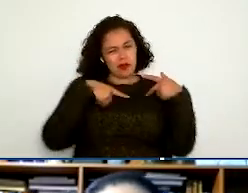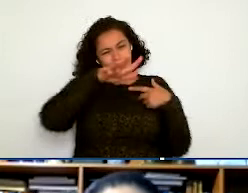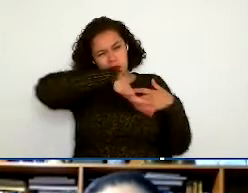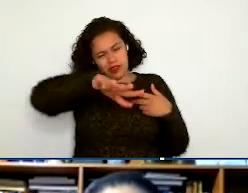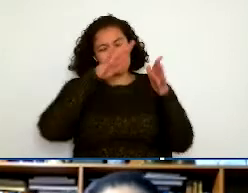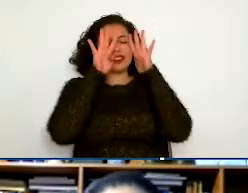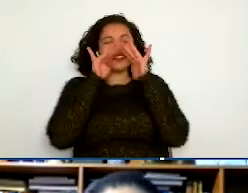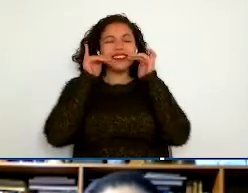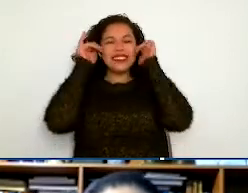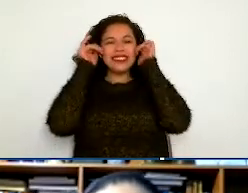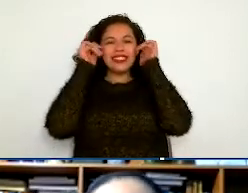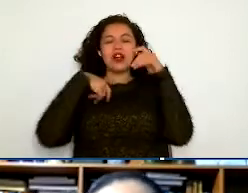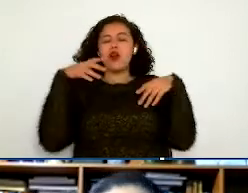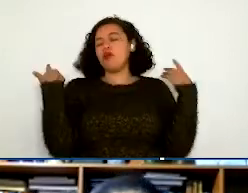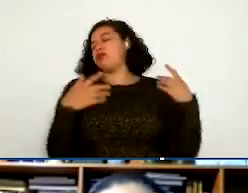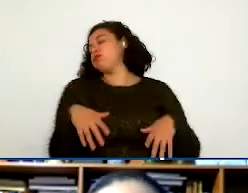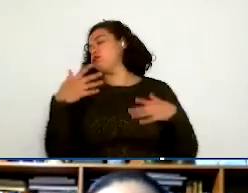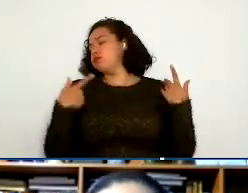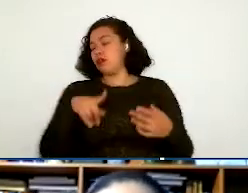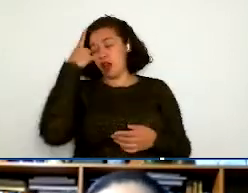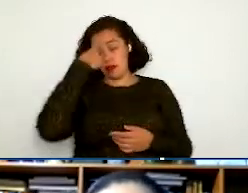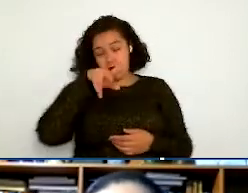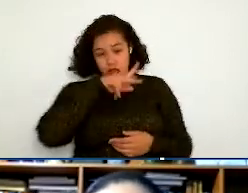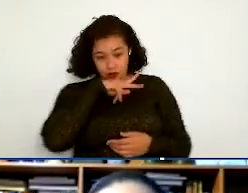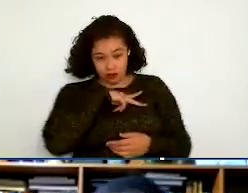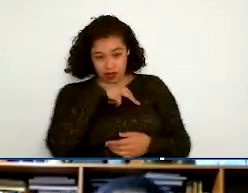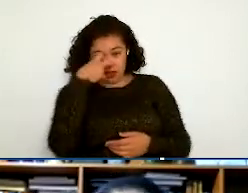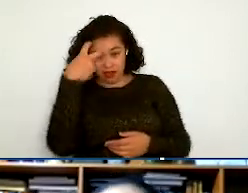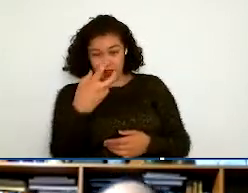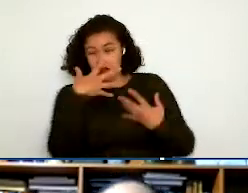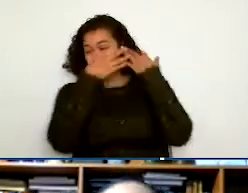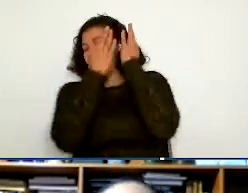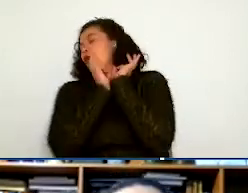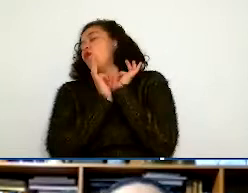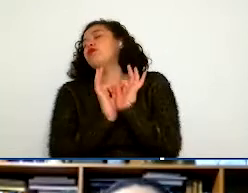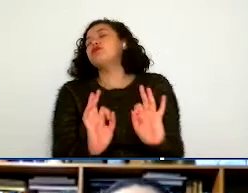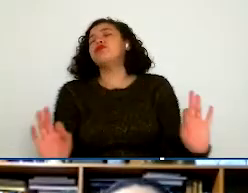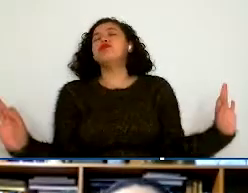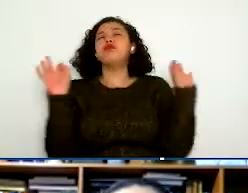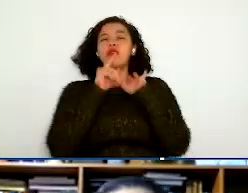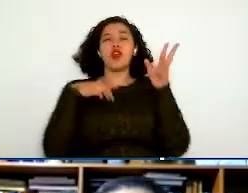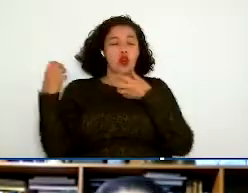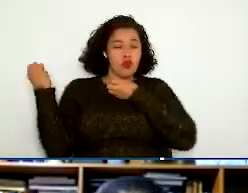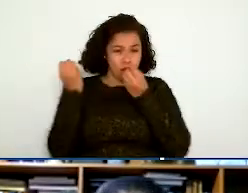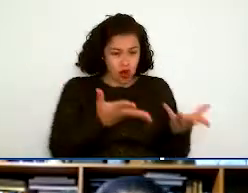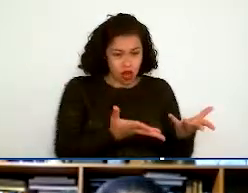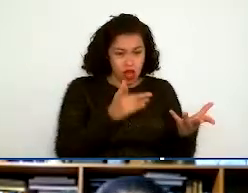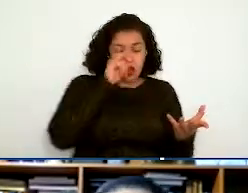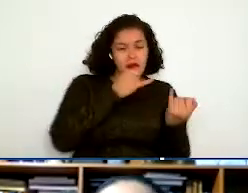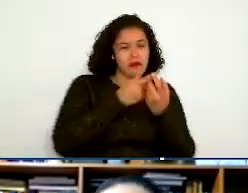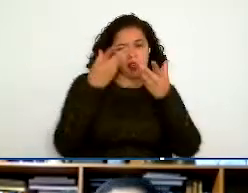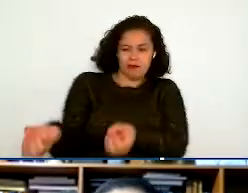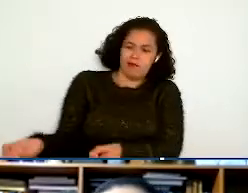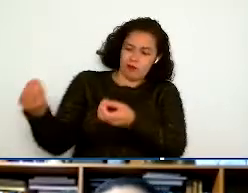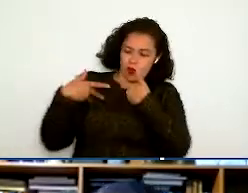una sonrisa. Para mí, eso es principal. Si yo lo doy, lo recibo. Así